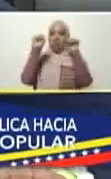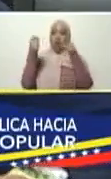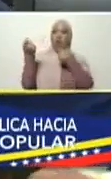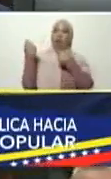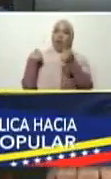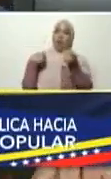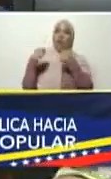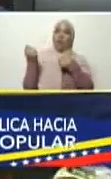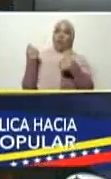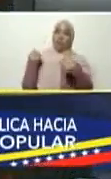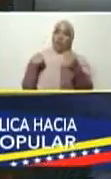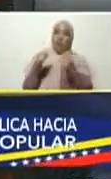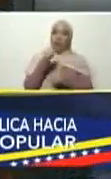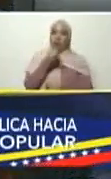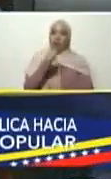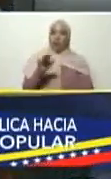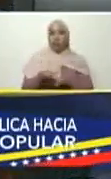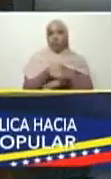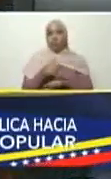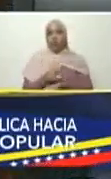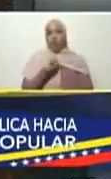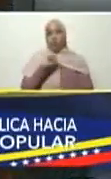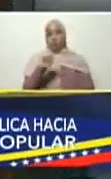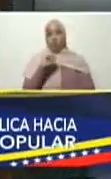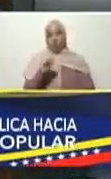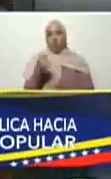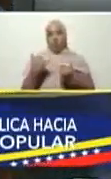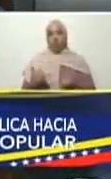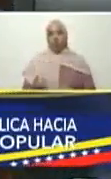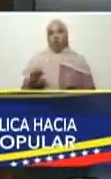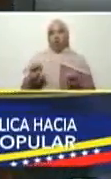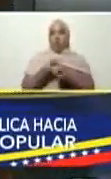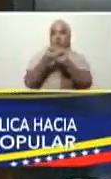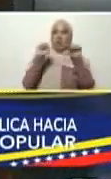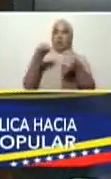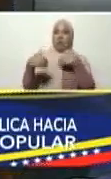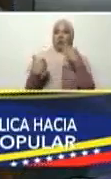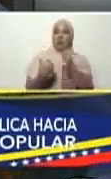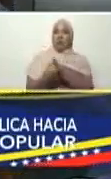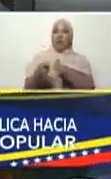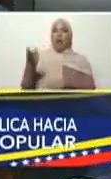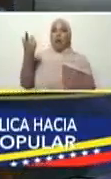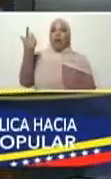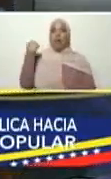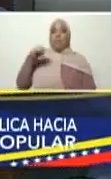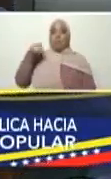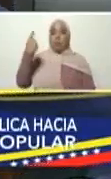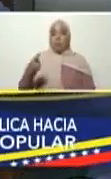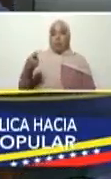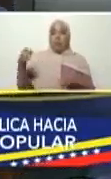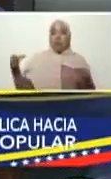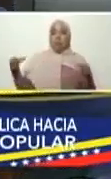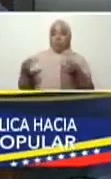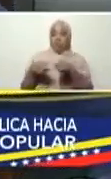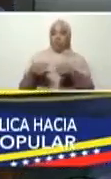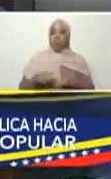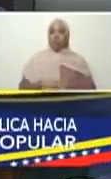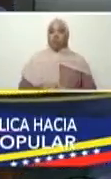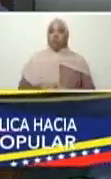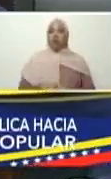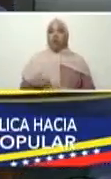que creemos que es uno de los principales puntos donde podemos generar una victoria temprana, como usted lo está diciendo, desde el día de mañana, en lo orgánico y una cosa